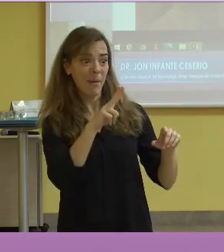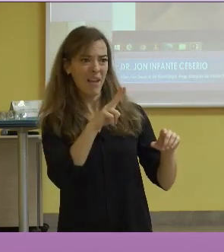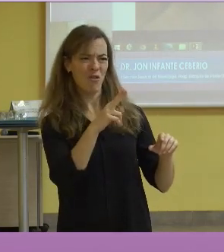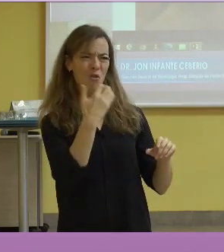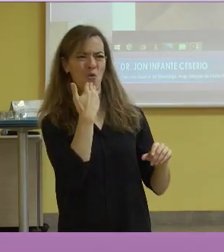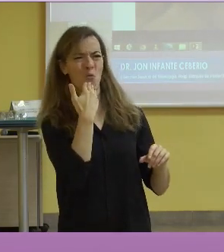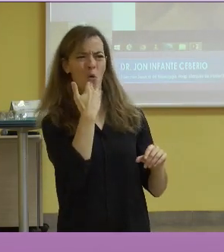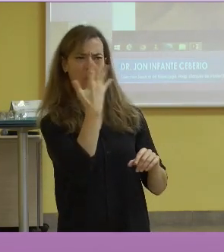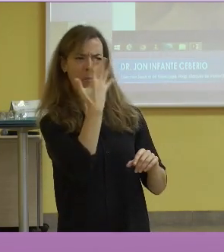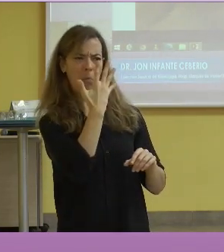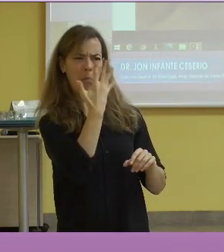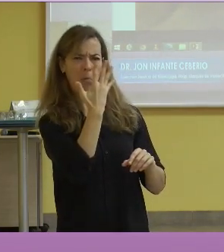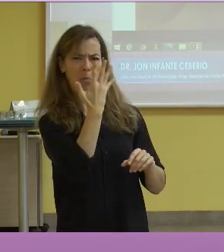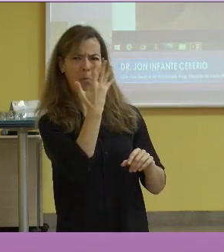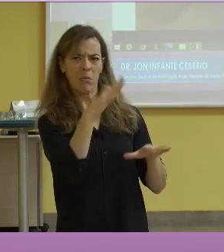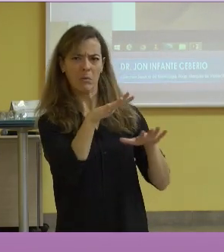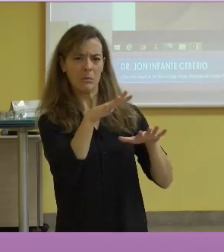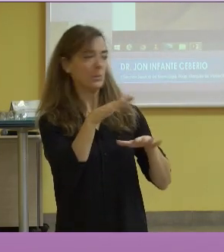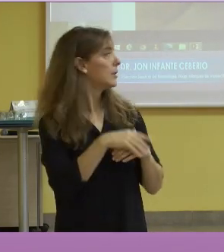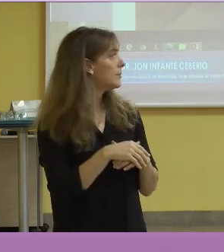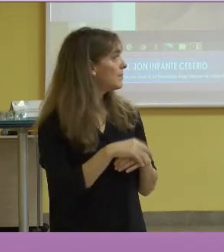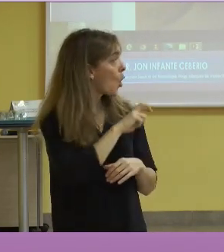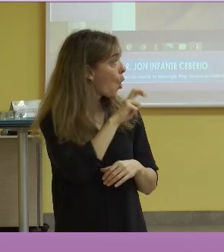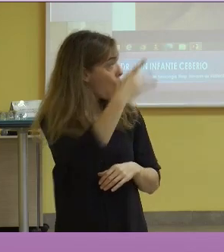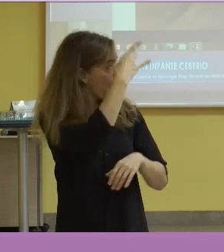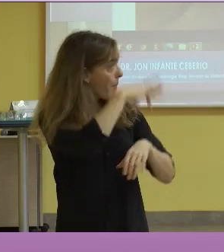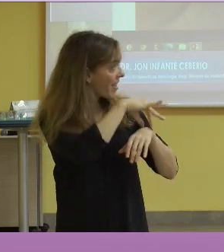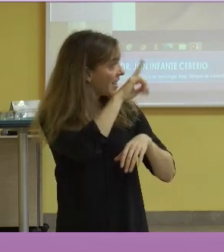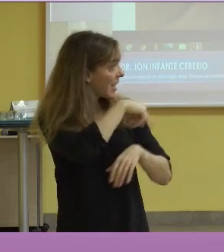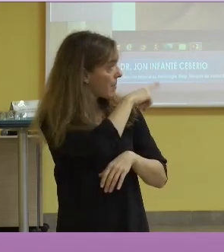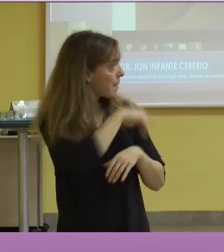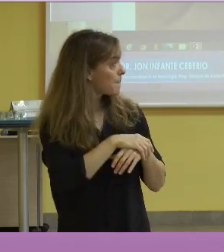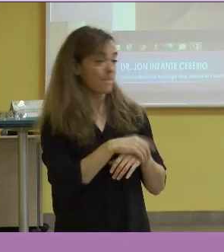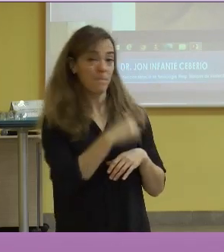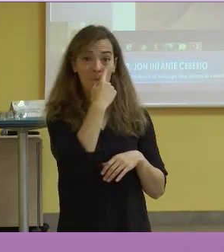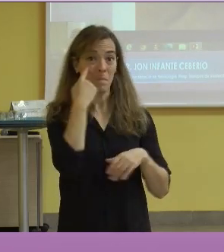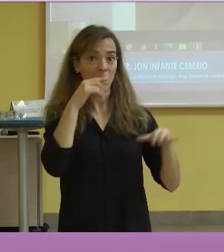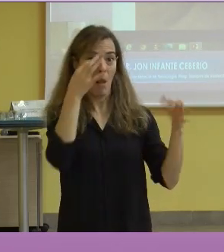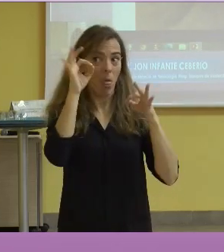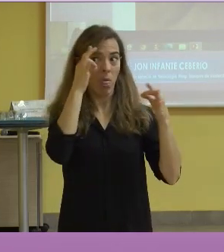se mueve. Es otro paciente que tiene también otro tipo de nistagmo.